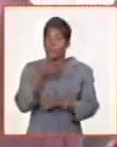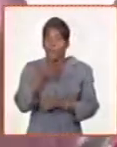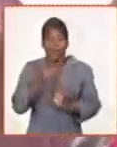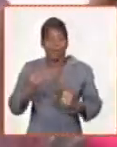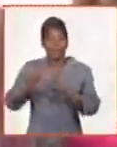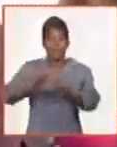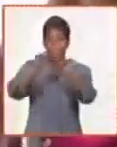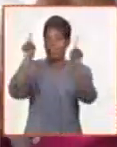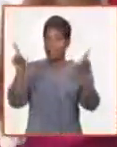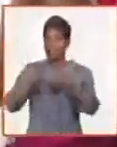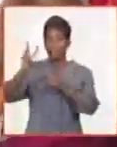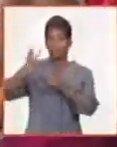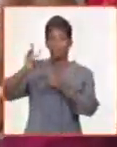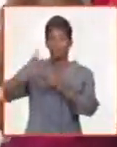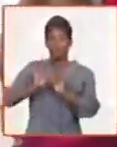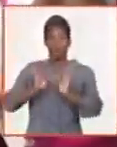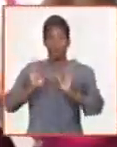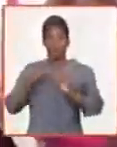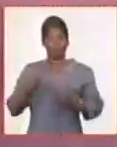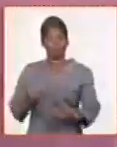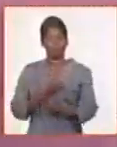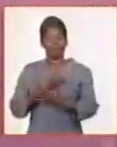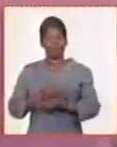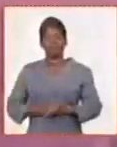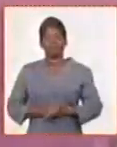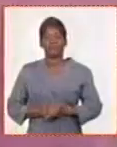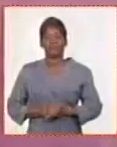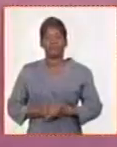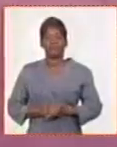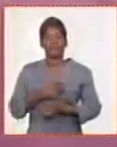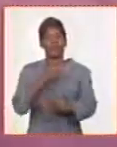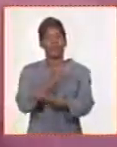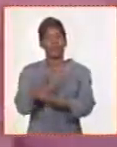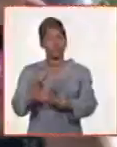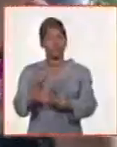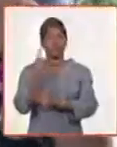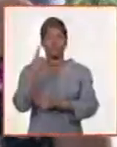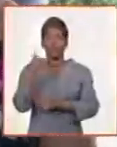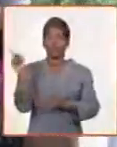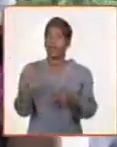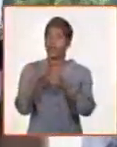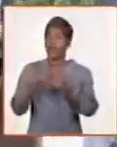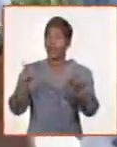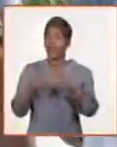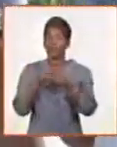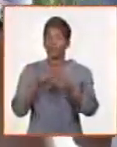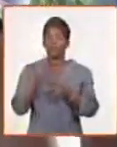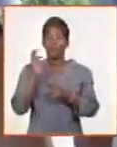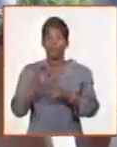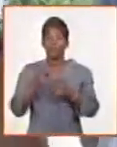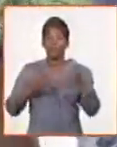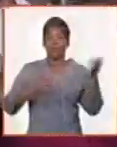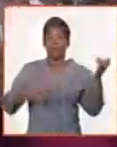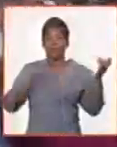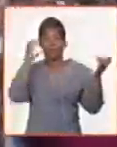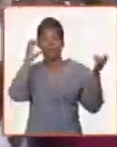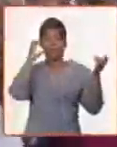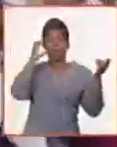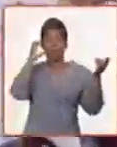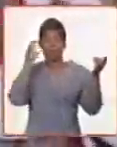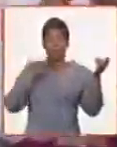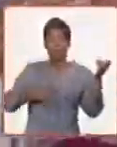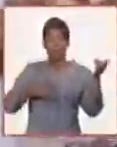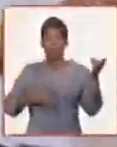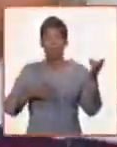Para iniciar el concierto, la maestra Digna Guerra seleccionó la canción El Necio de Silvio Rodríguez. Luego sumó a